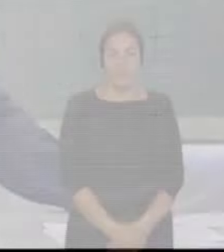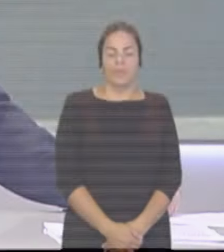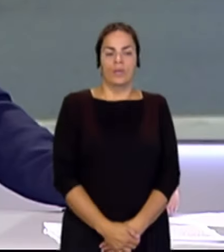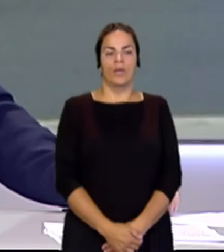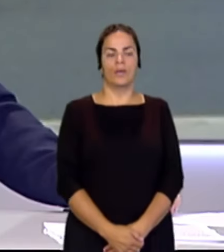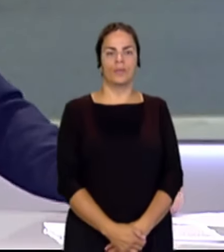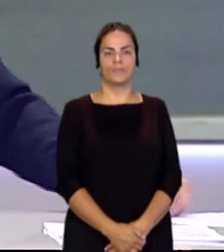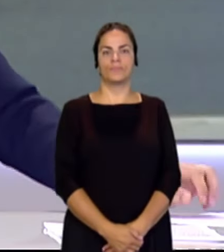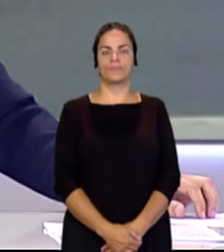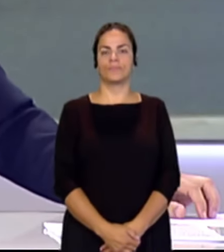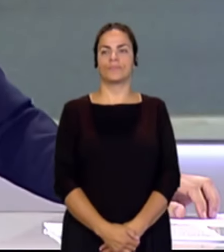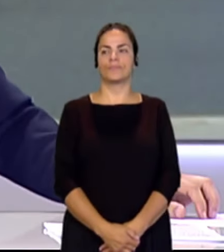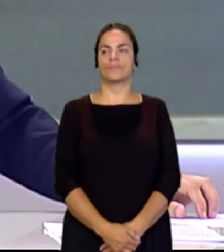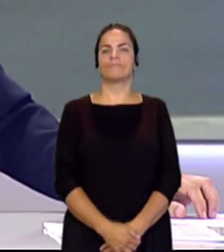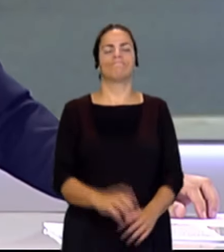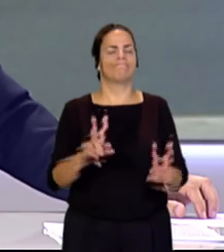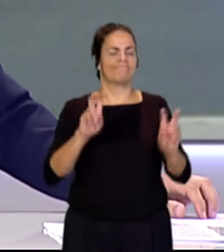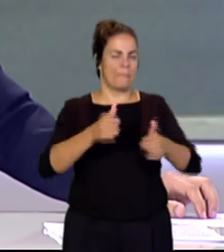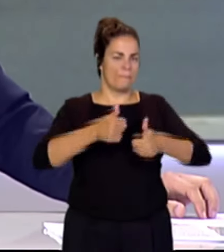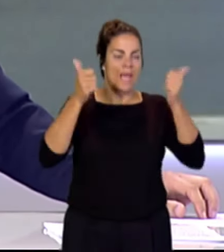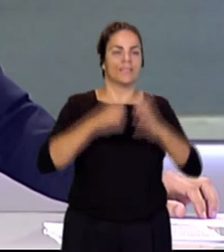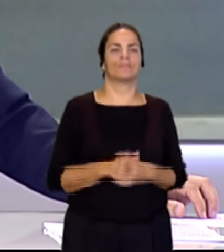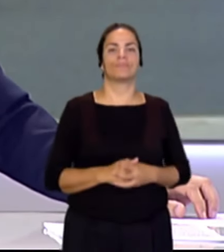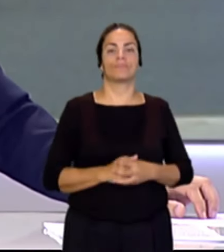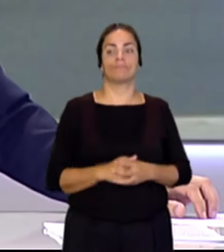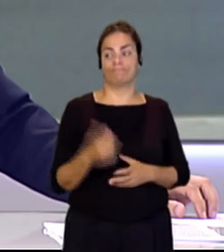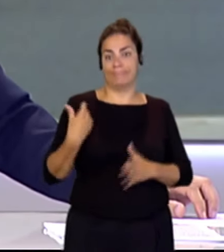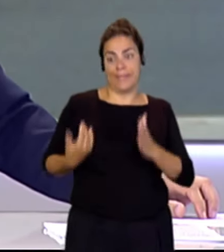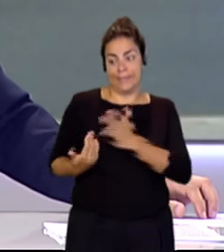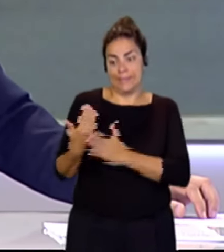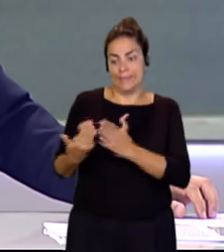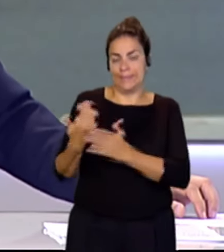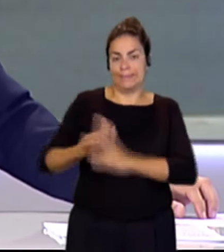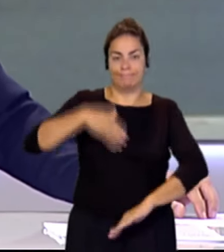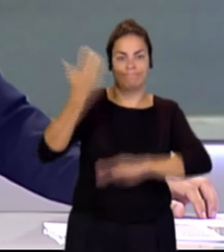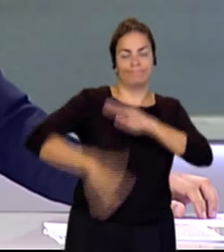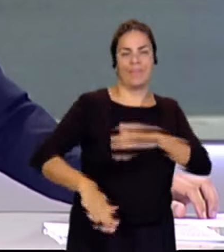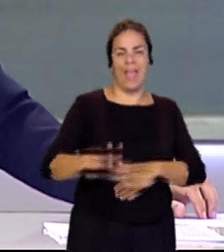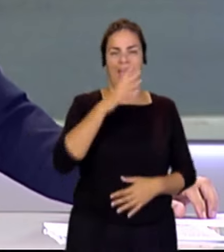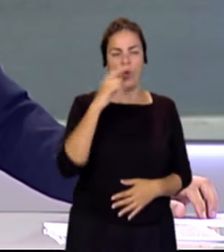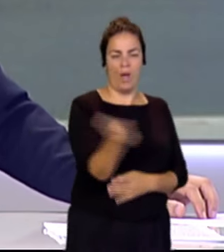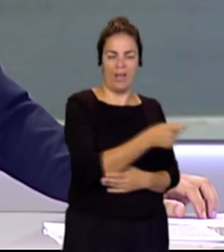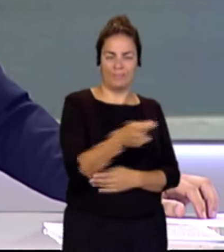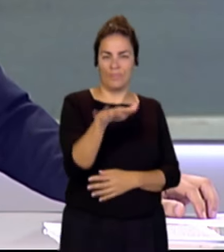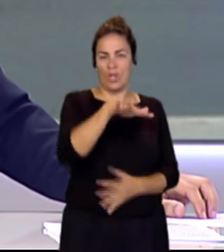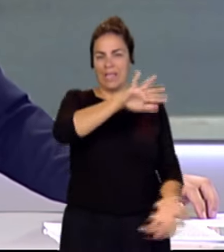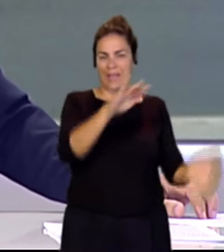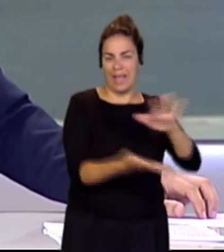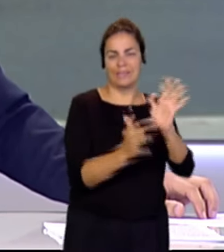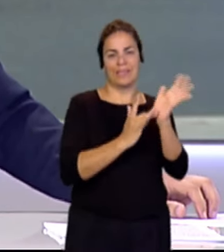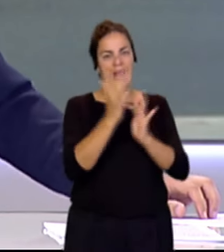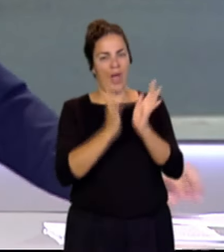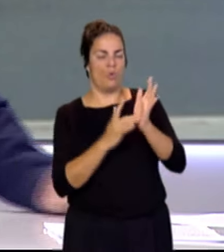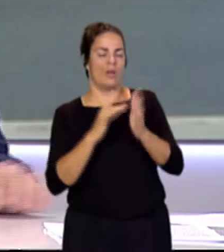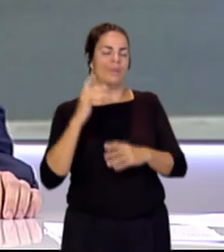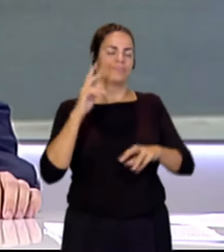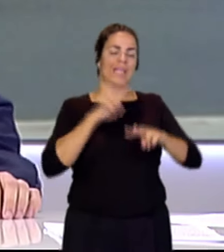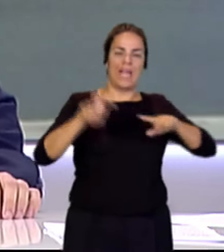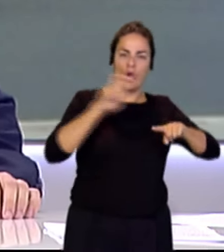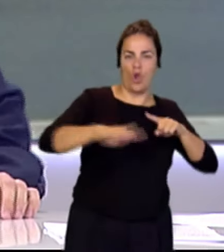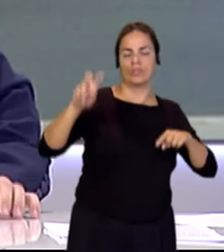gracias más cosas primeros días de restricciones en el agua de riego en cultivos de tegueste la laguna tacoronte y el sausal en el norte de